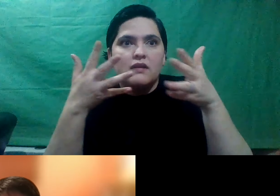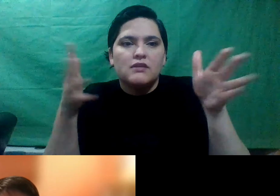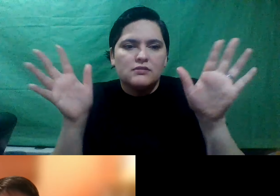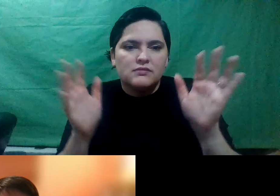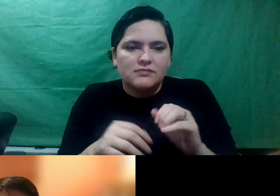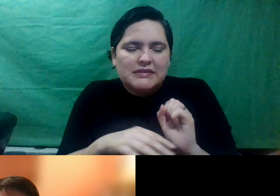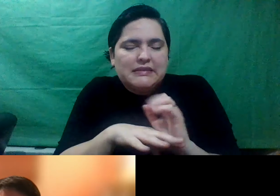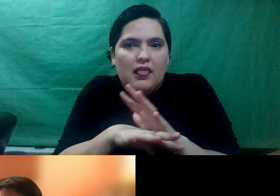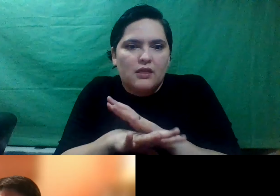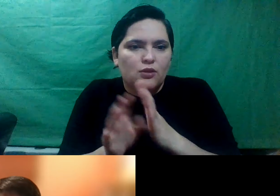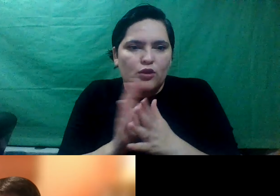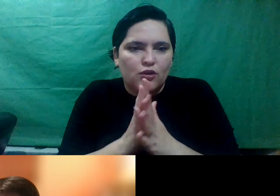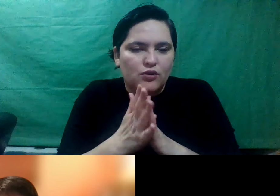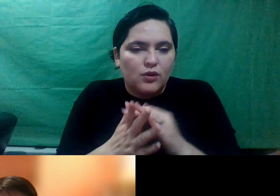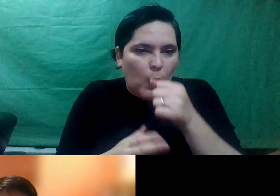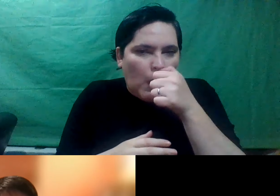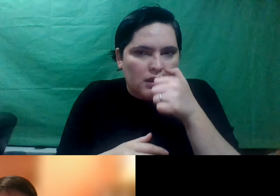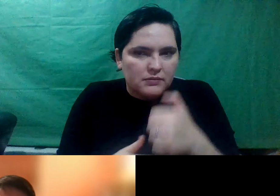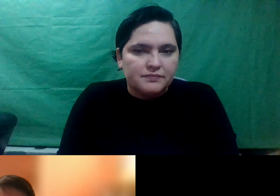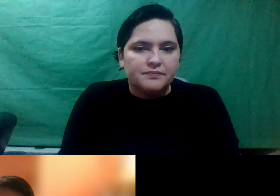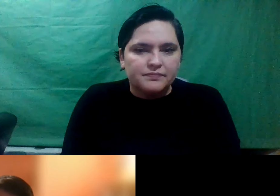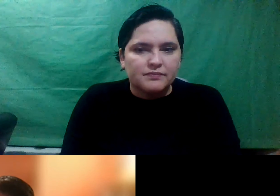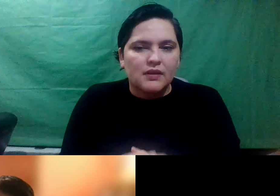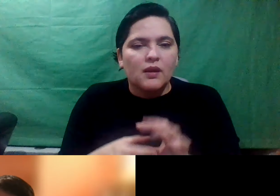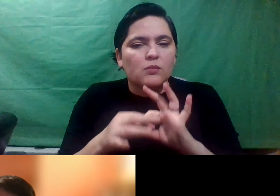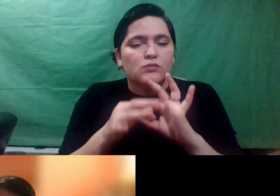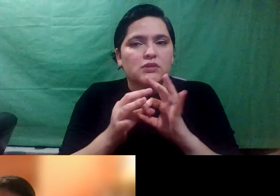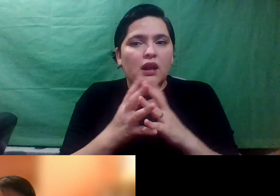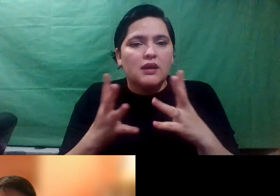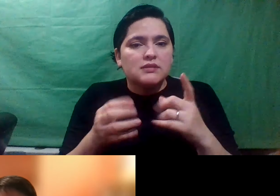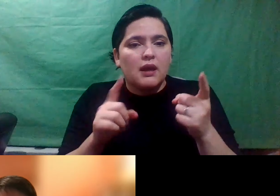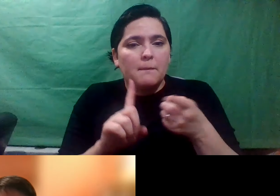Reiteramos las gracias por participar y por darte tiempo a responder todas las preguntas.